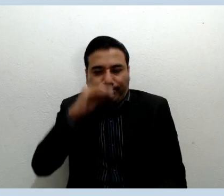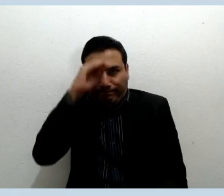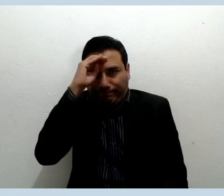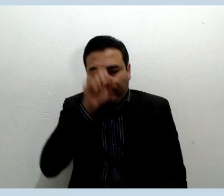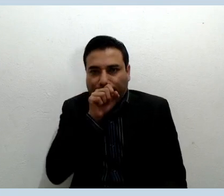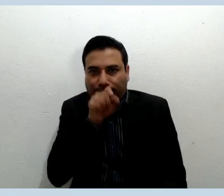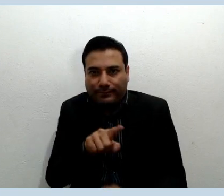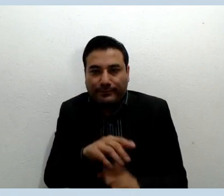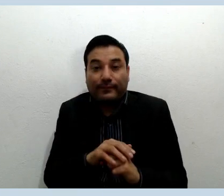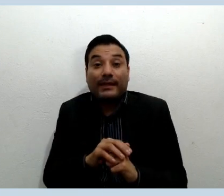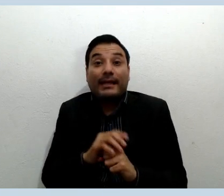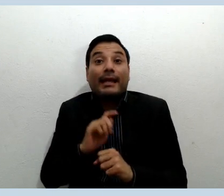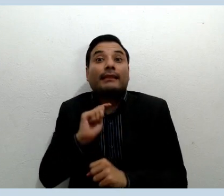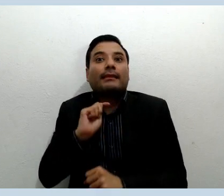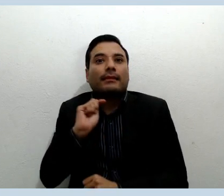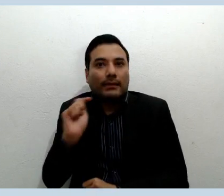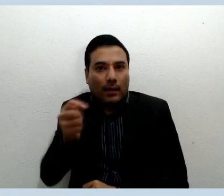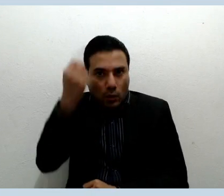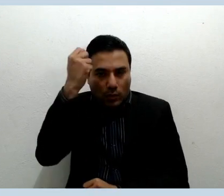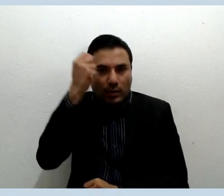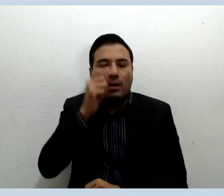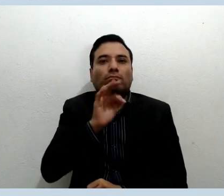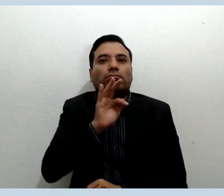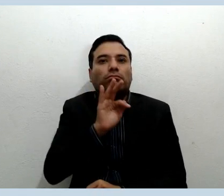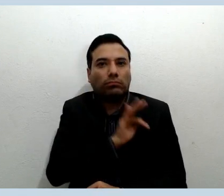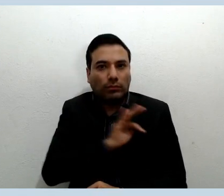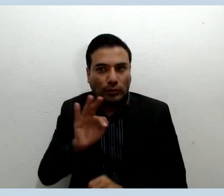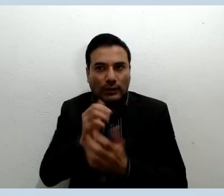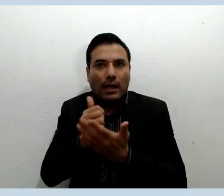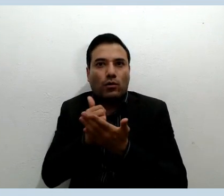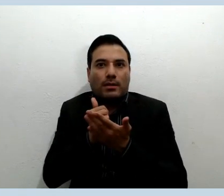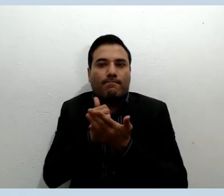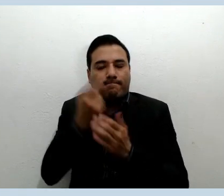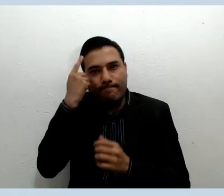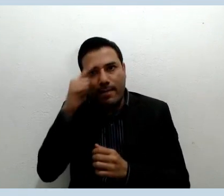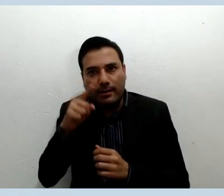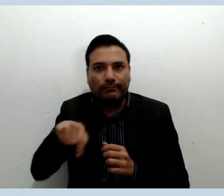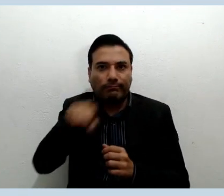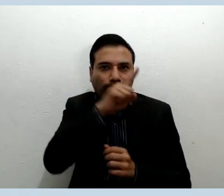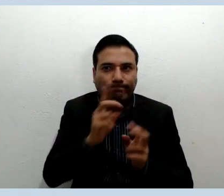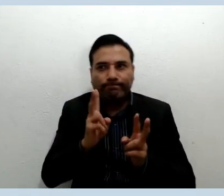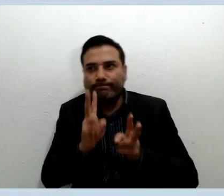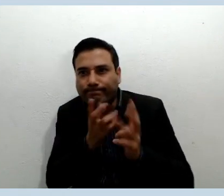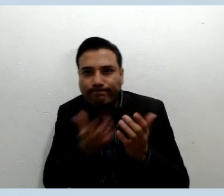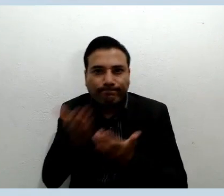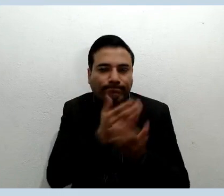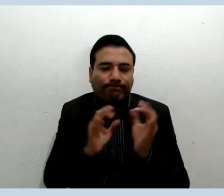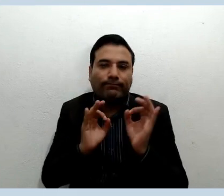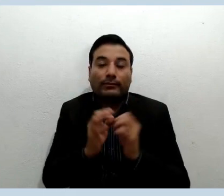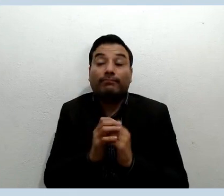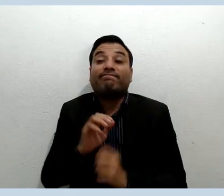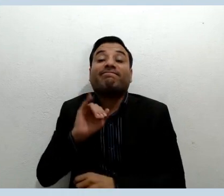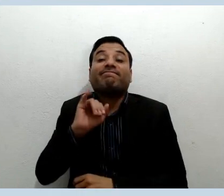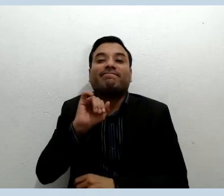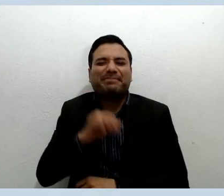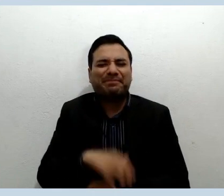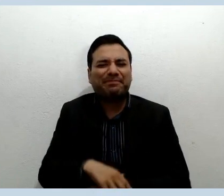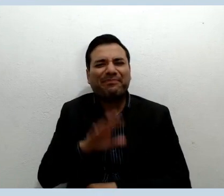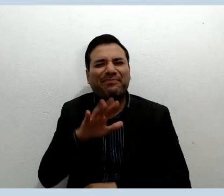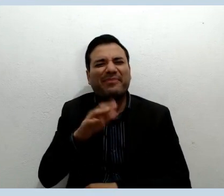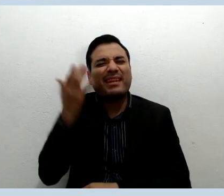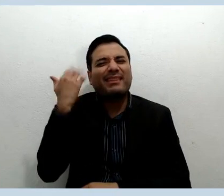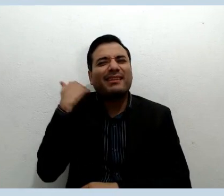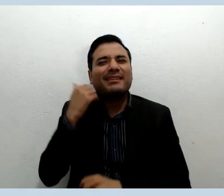tecnología también puede ser una potenciadora del encuentro Sí de hecho cuando platicábamos